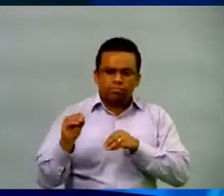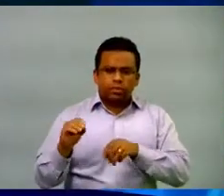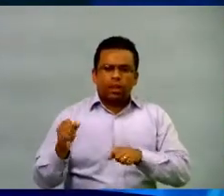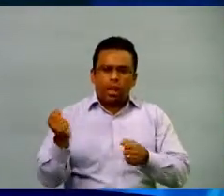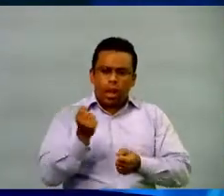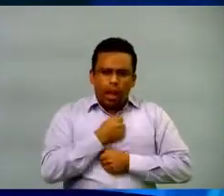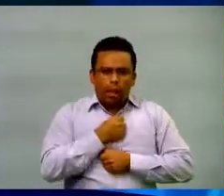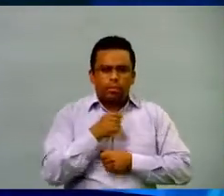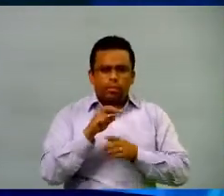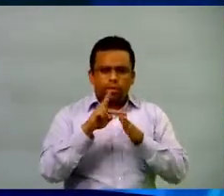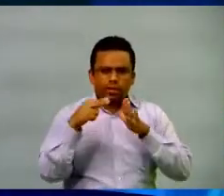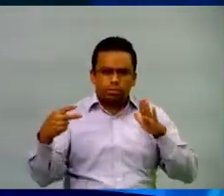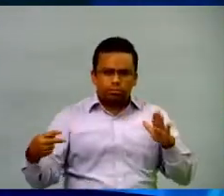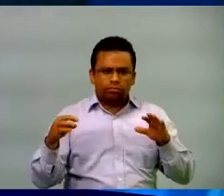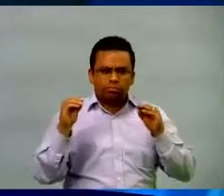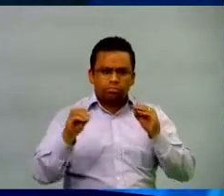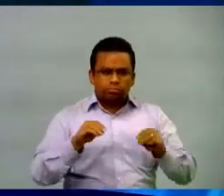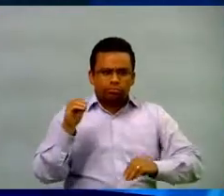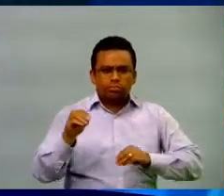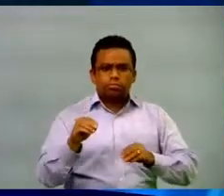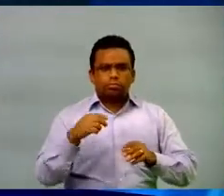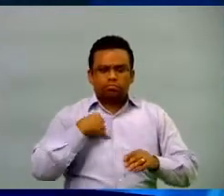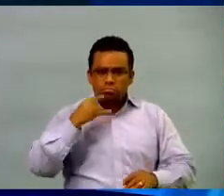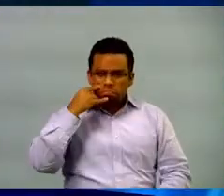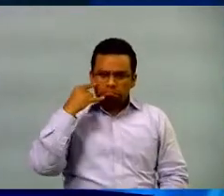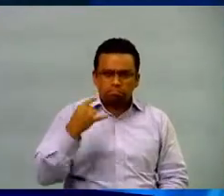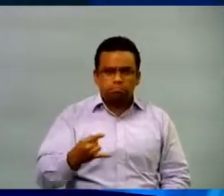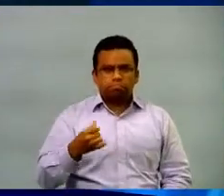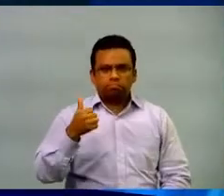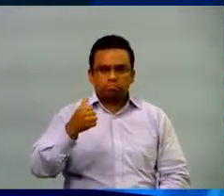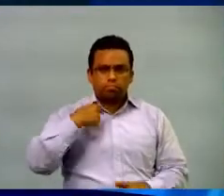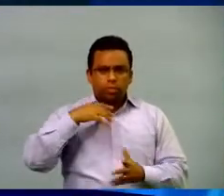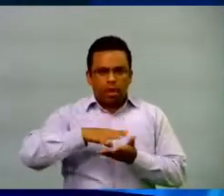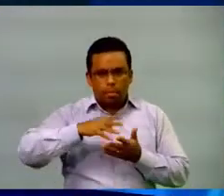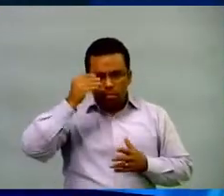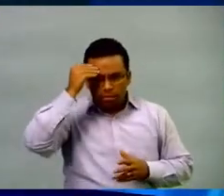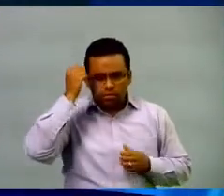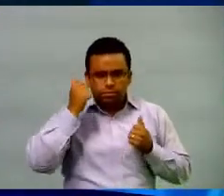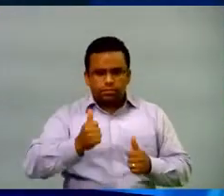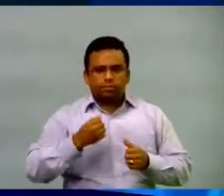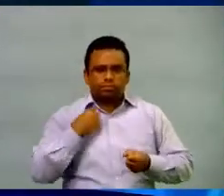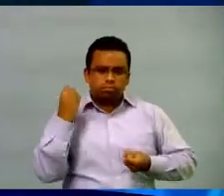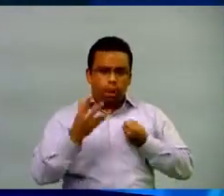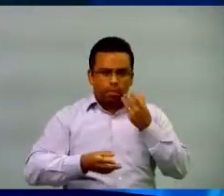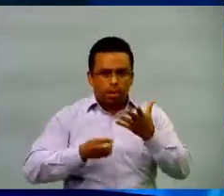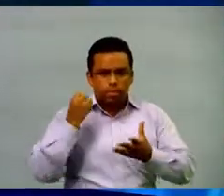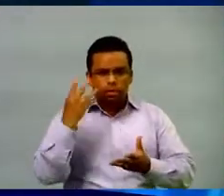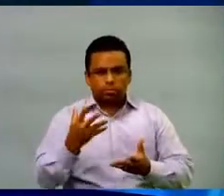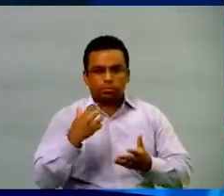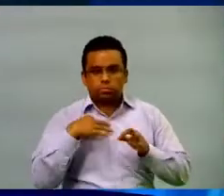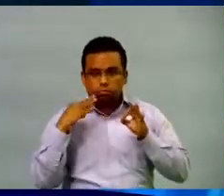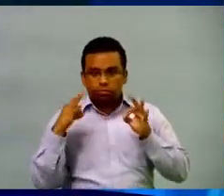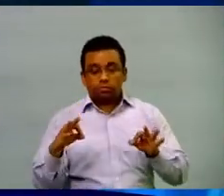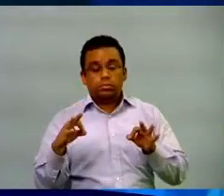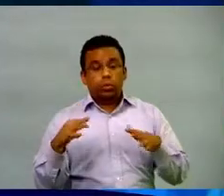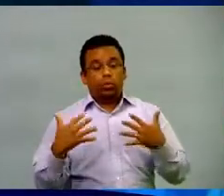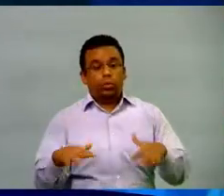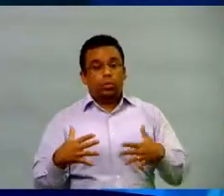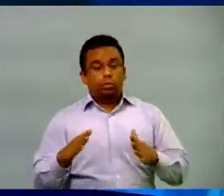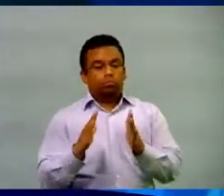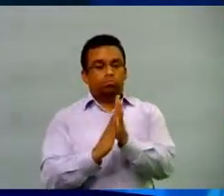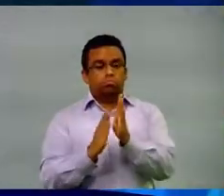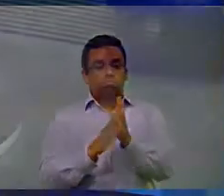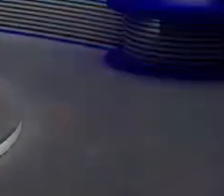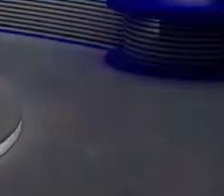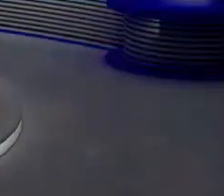las tecnologías, docentes interesados, docentes que aprenden, docentes que producen materiales. Y yo celebro mucho que eso se haga